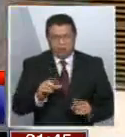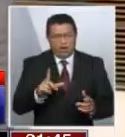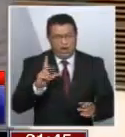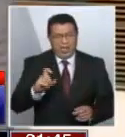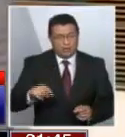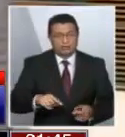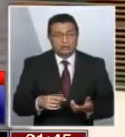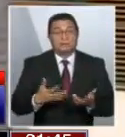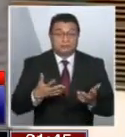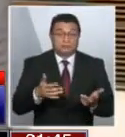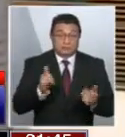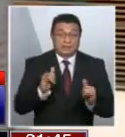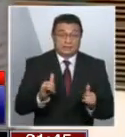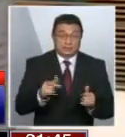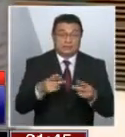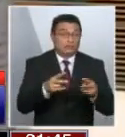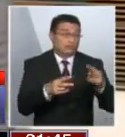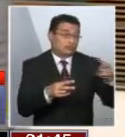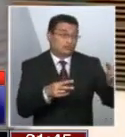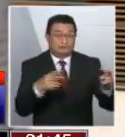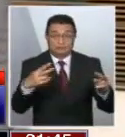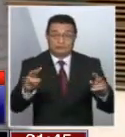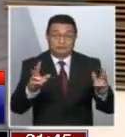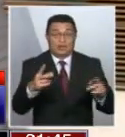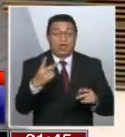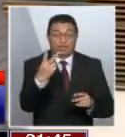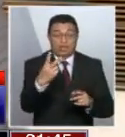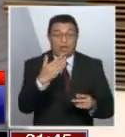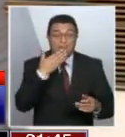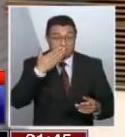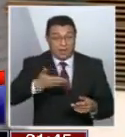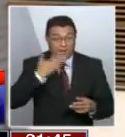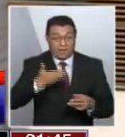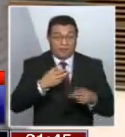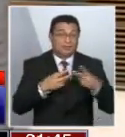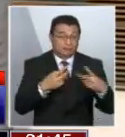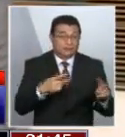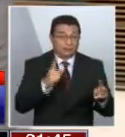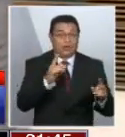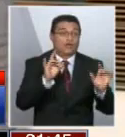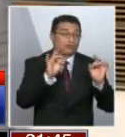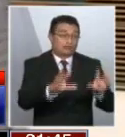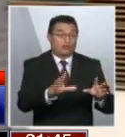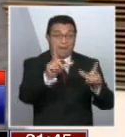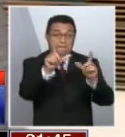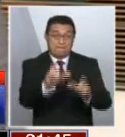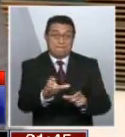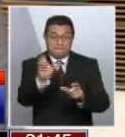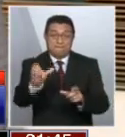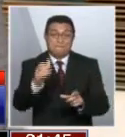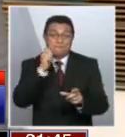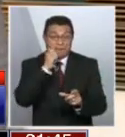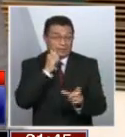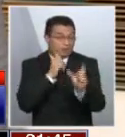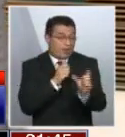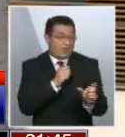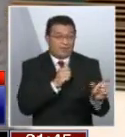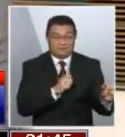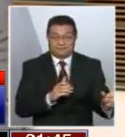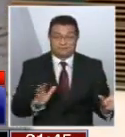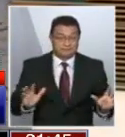Bueno, sí, corresponde a los personajes. Ambas declaraciones corresponden a las características de ambos personajes.